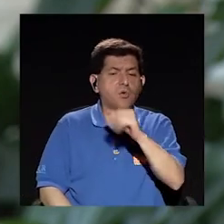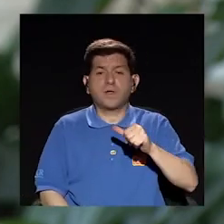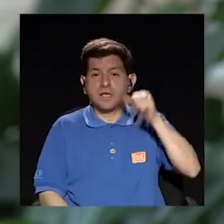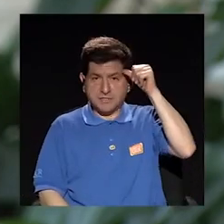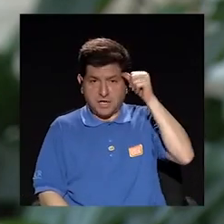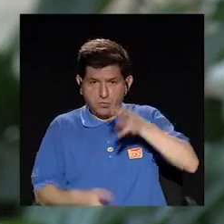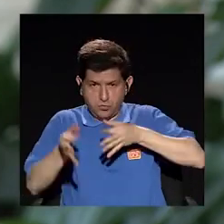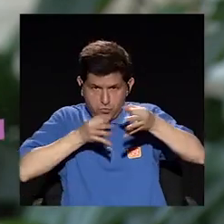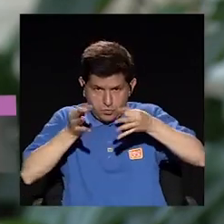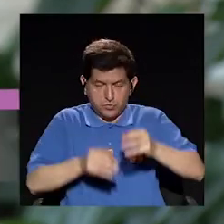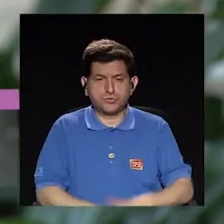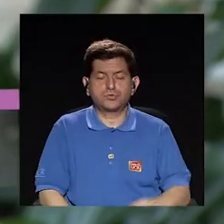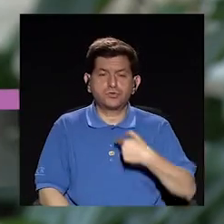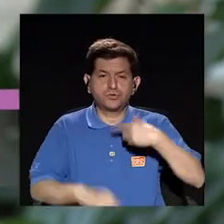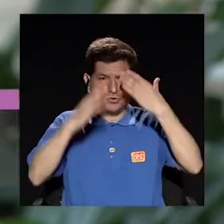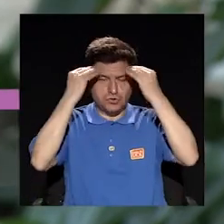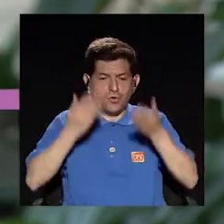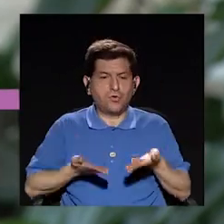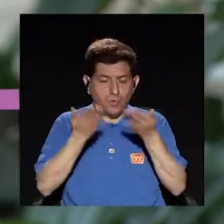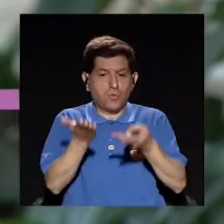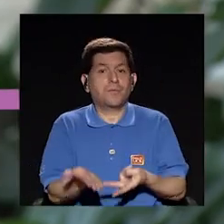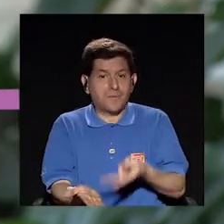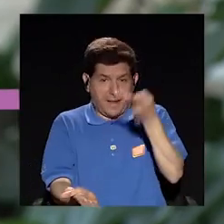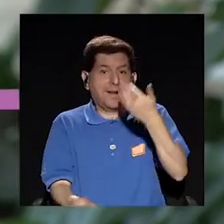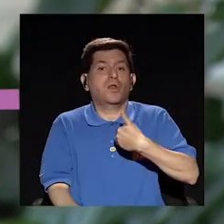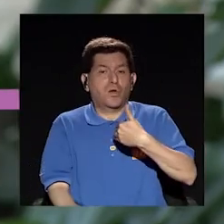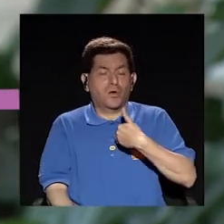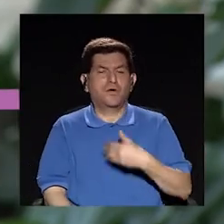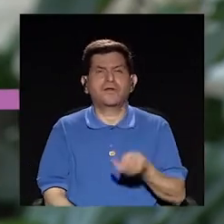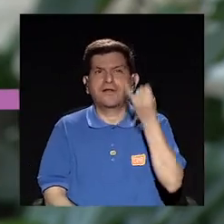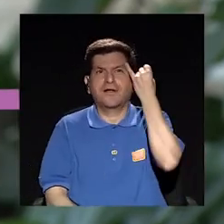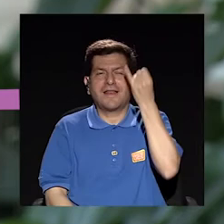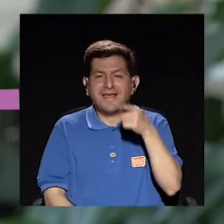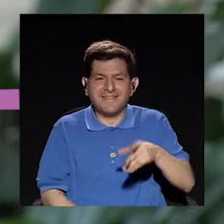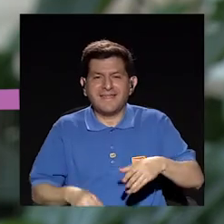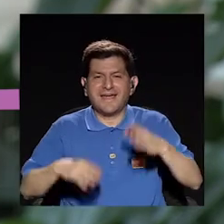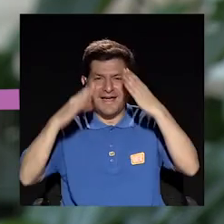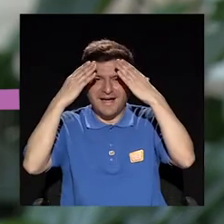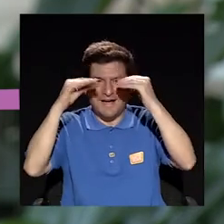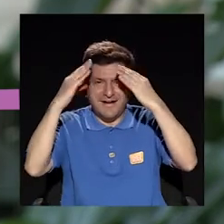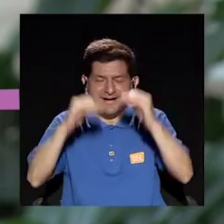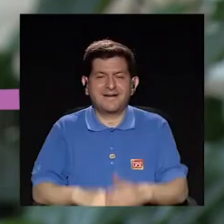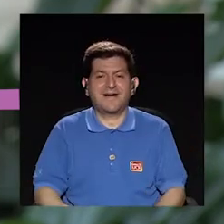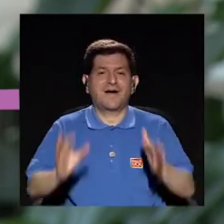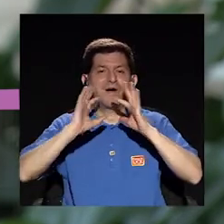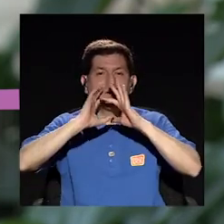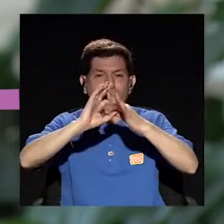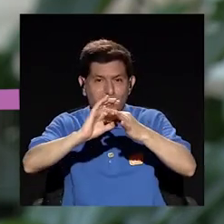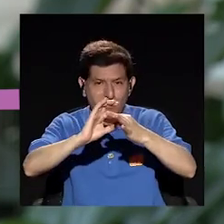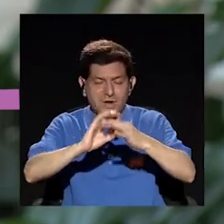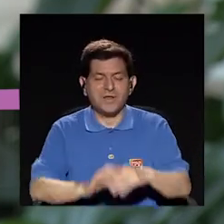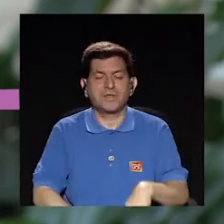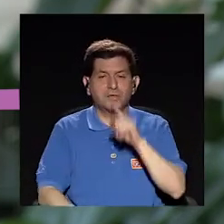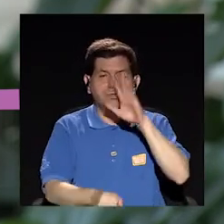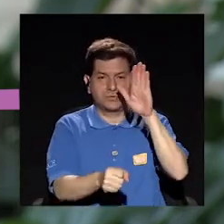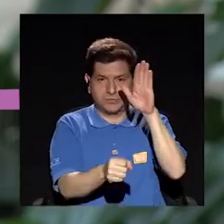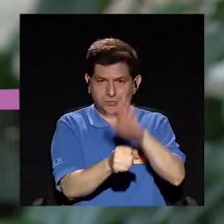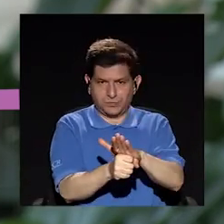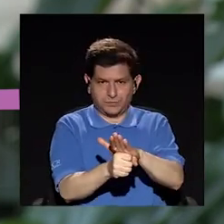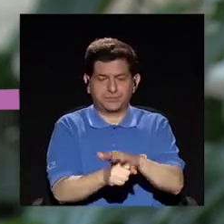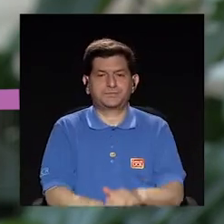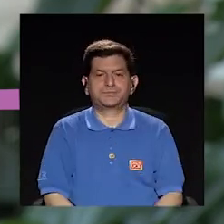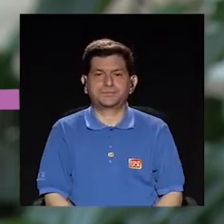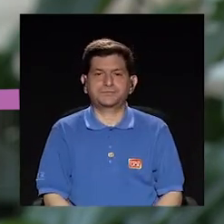los adultos, etcétera. Brindo información valiosa. La idea de brindar esa información es que juntos lleguemos a un